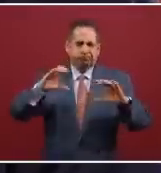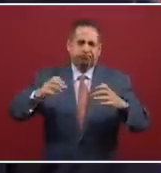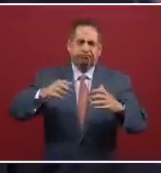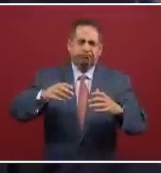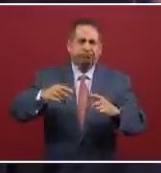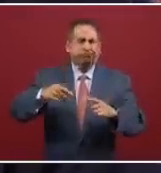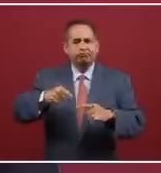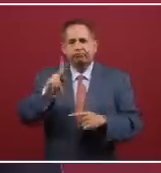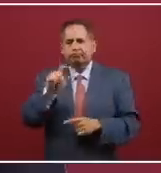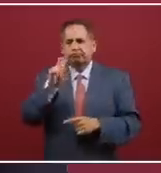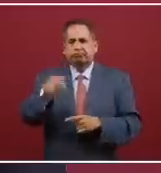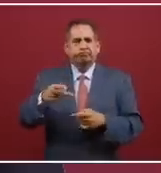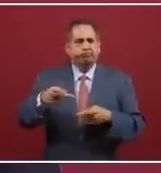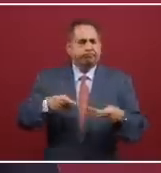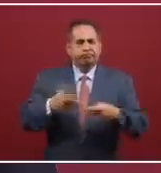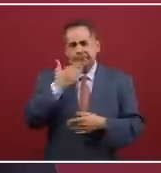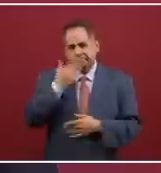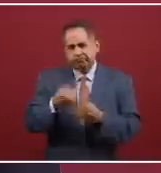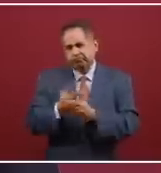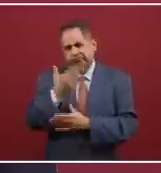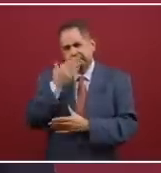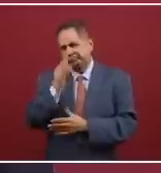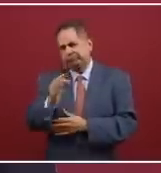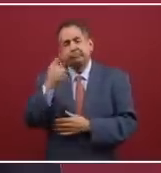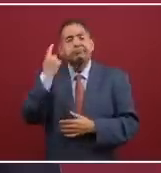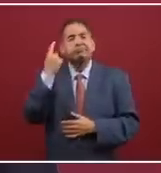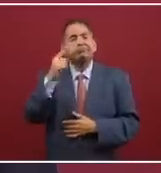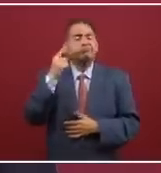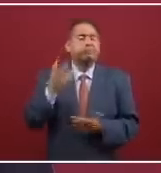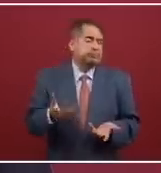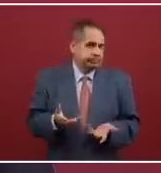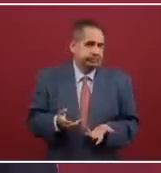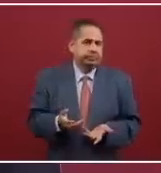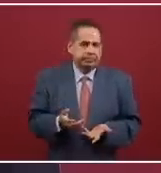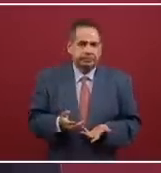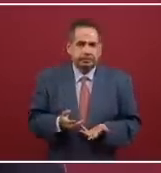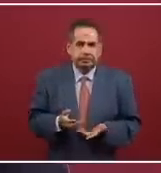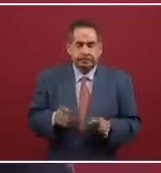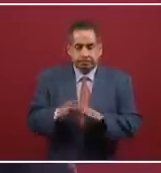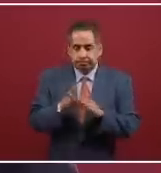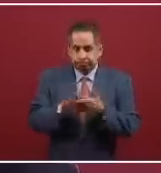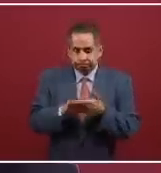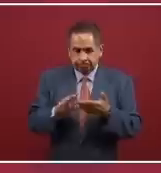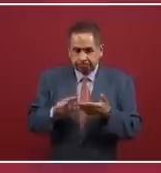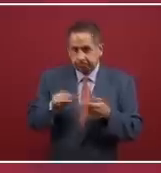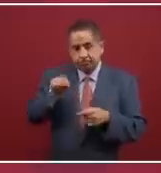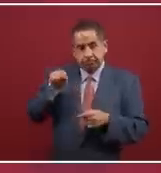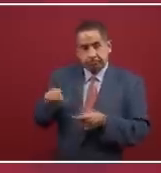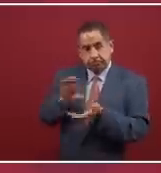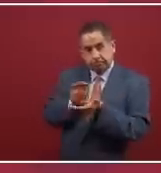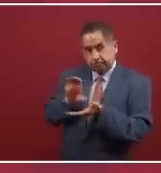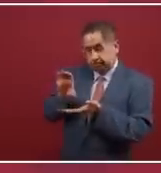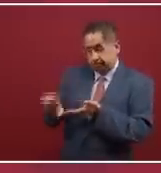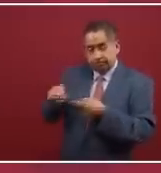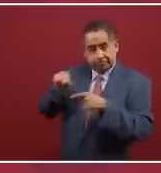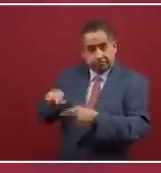para que se invierta en centroamérica